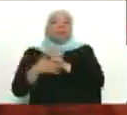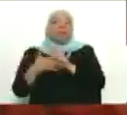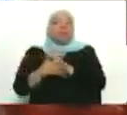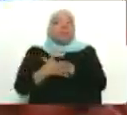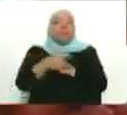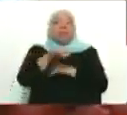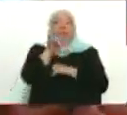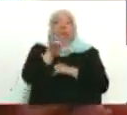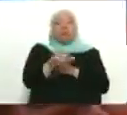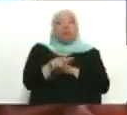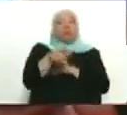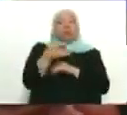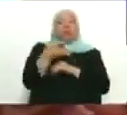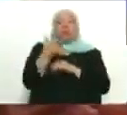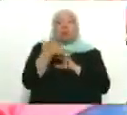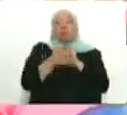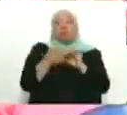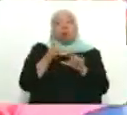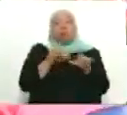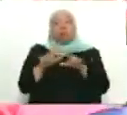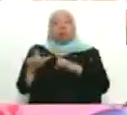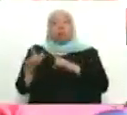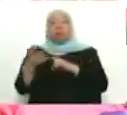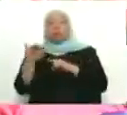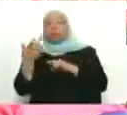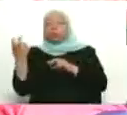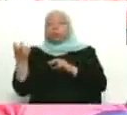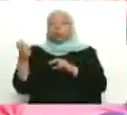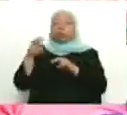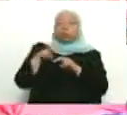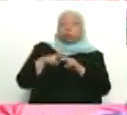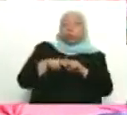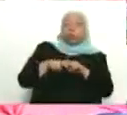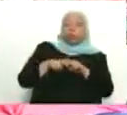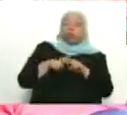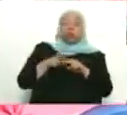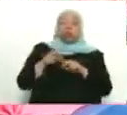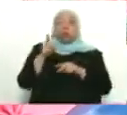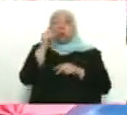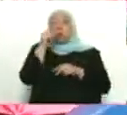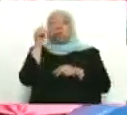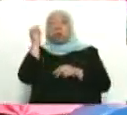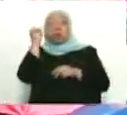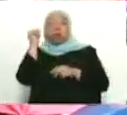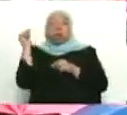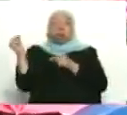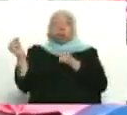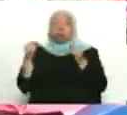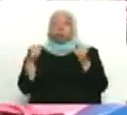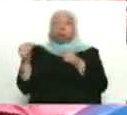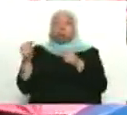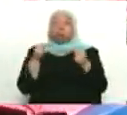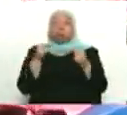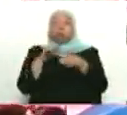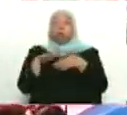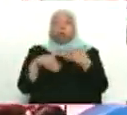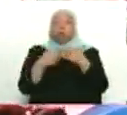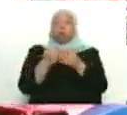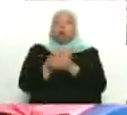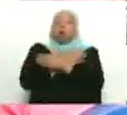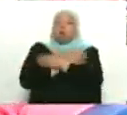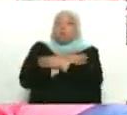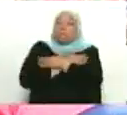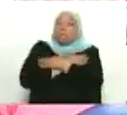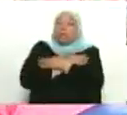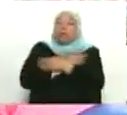Sentamos a los que tenga que sentarse. Venga acá, caballero, porque usted dice de esta dama esto, y de ahí tenemos que salir todos abrazados a seguir